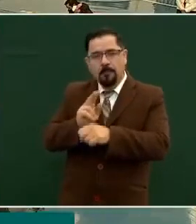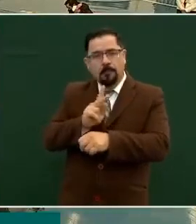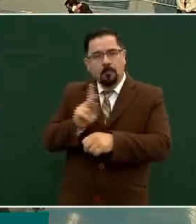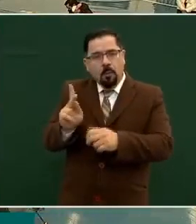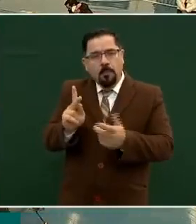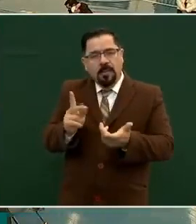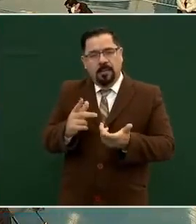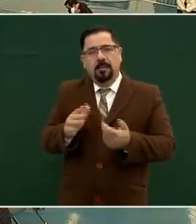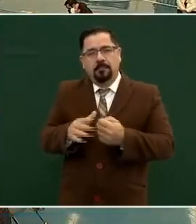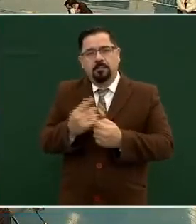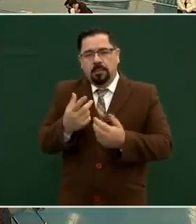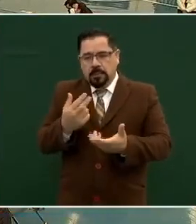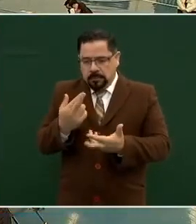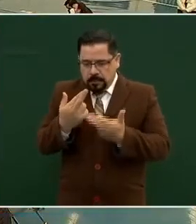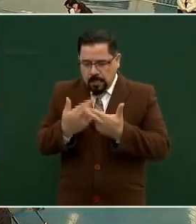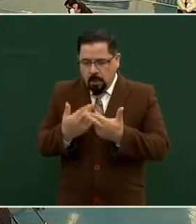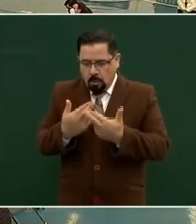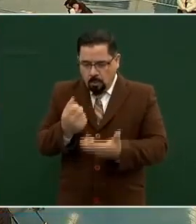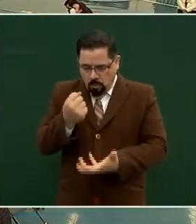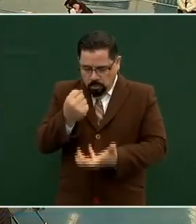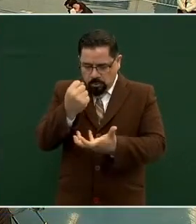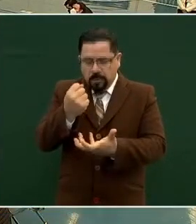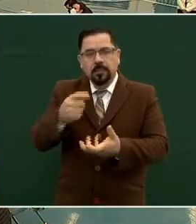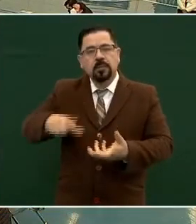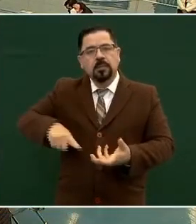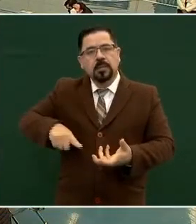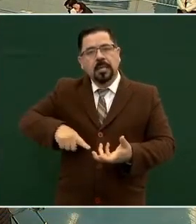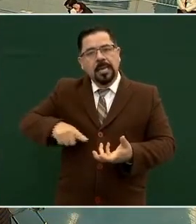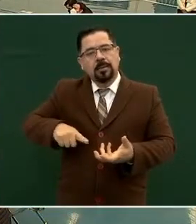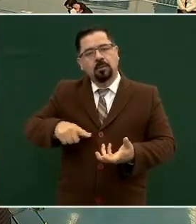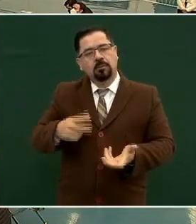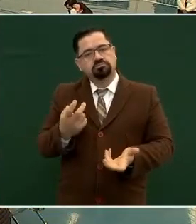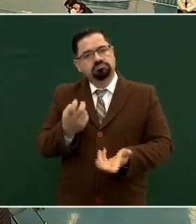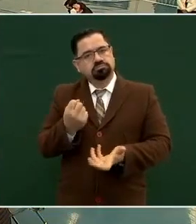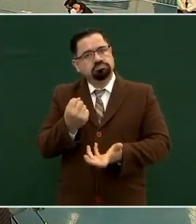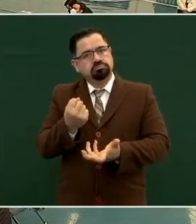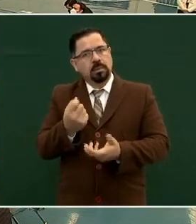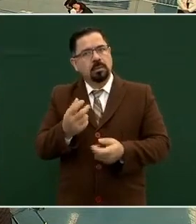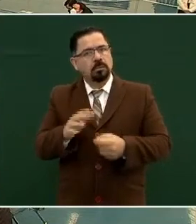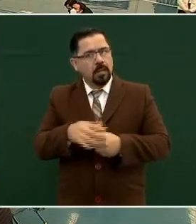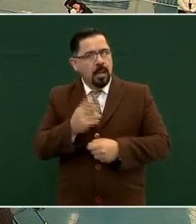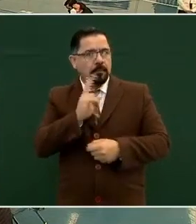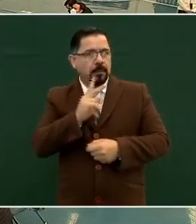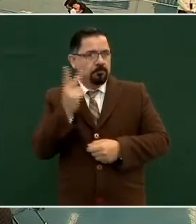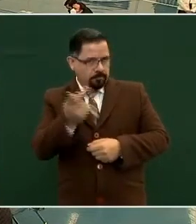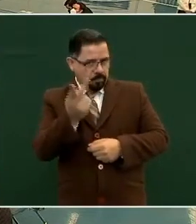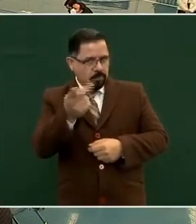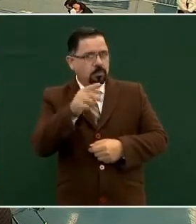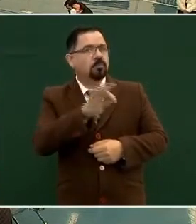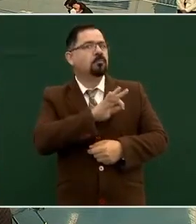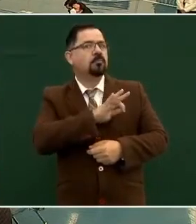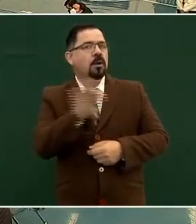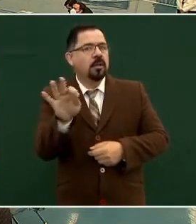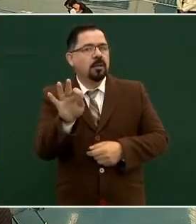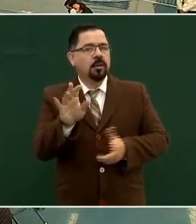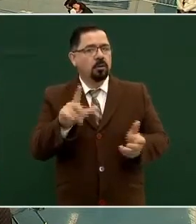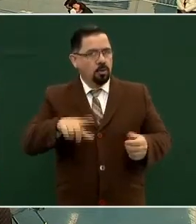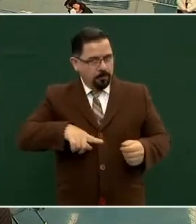al final de cuentas son recursos públicos. Entonces, saber y preguntarle en ese sentido si habrá la posibilidad de que el gobierno